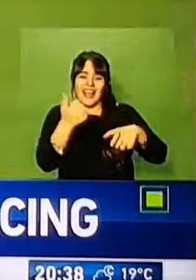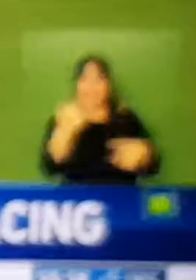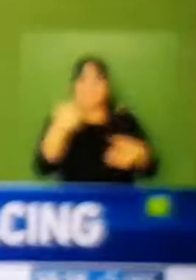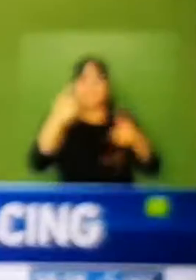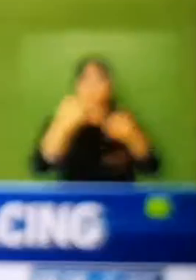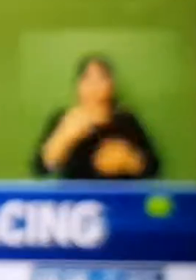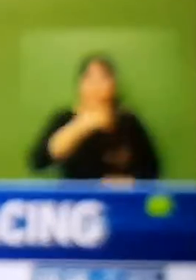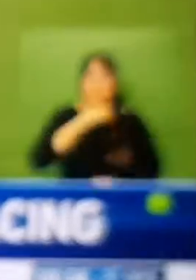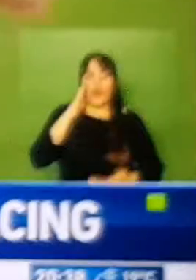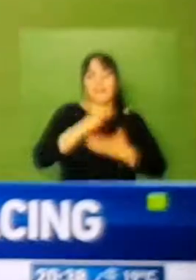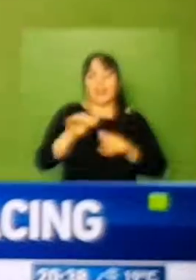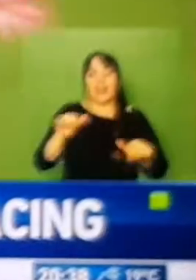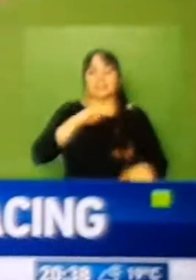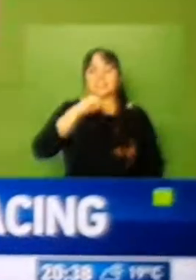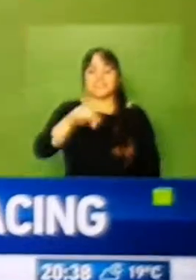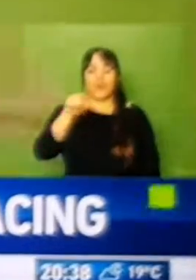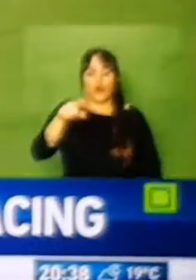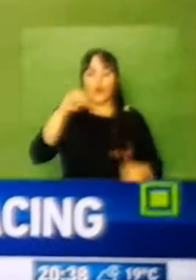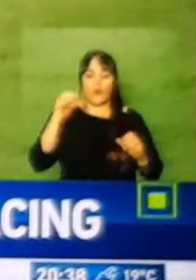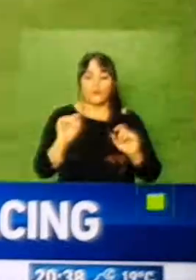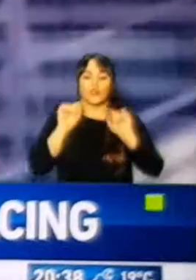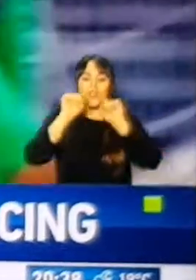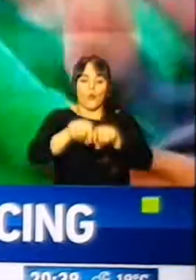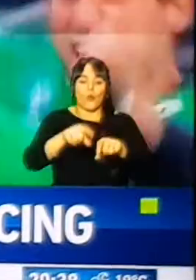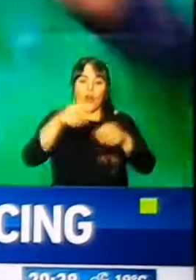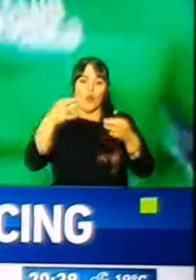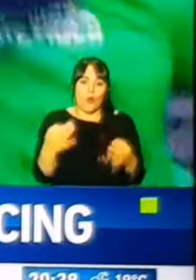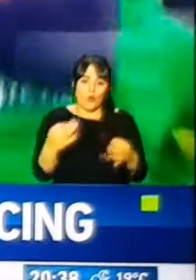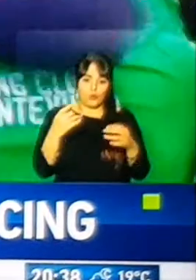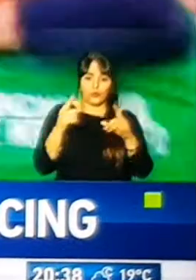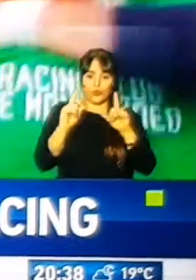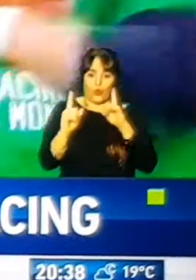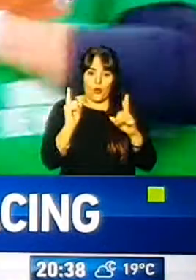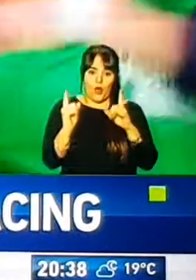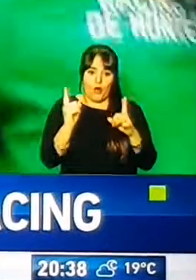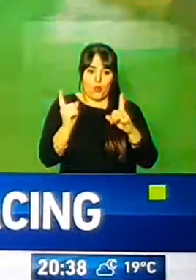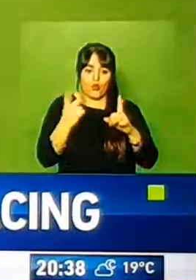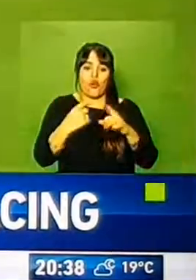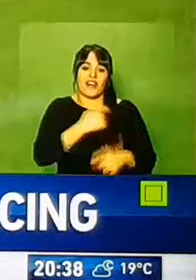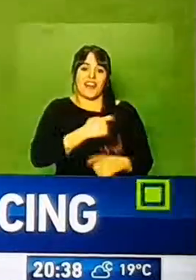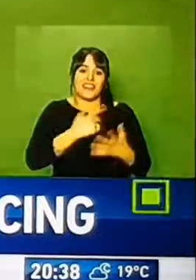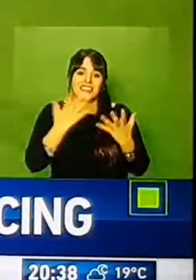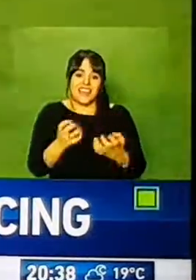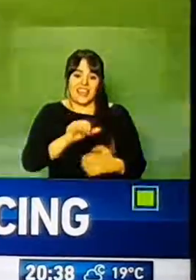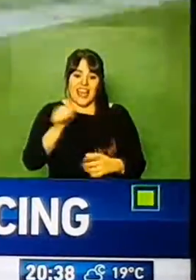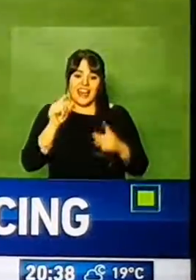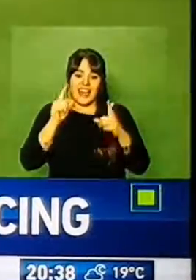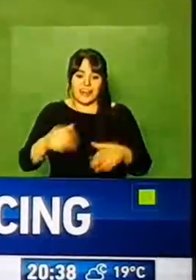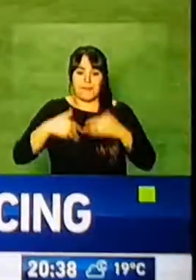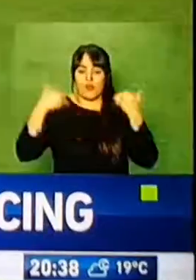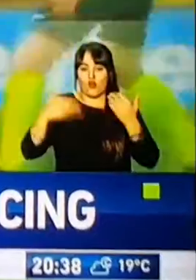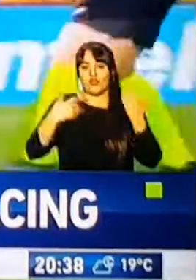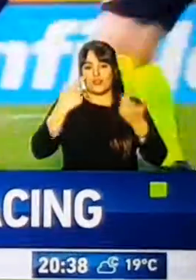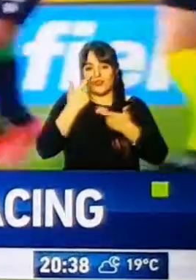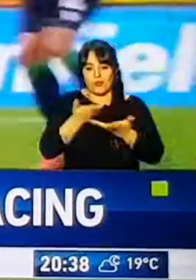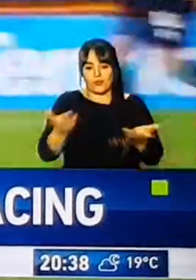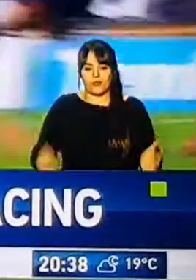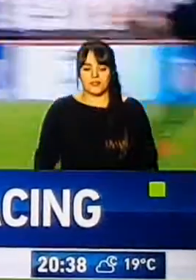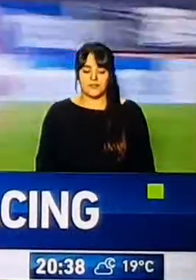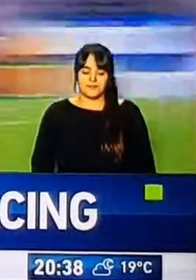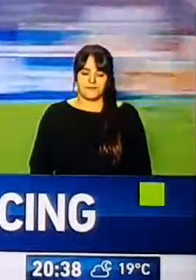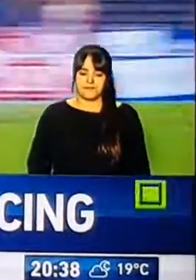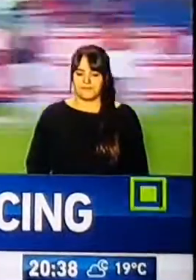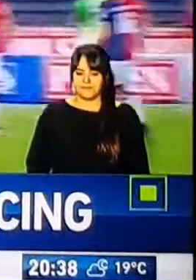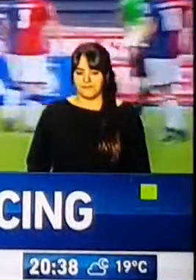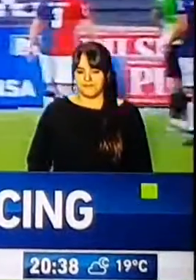que anota el gol de la igualdad. Y le quedaba todavía un tramo a Racing que necesitaba la victoria. El grito de Santín